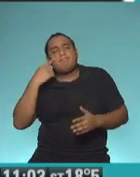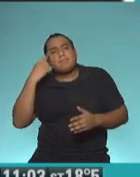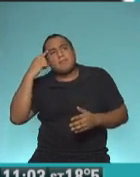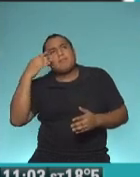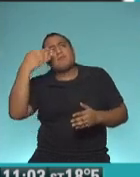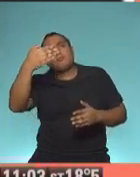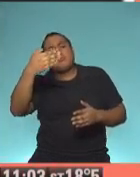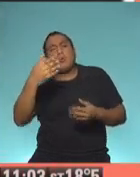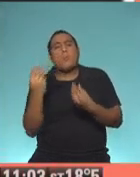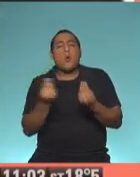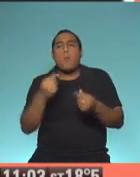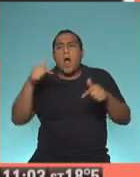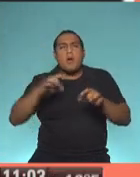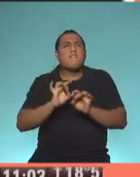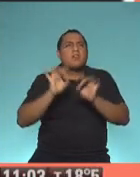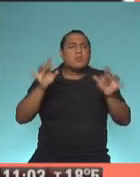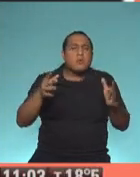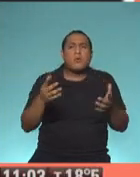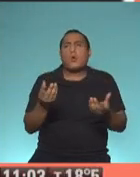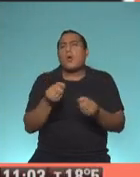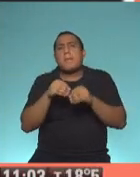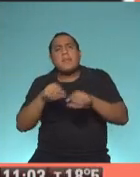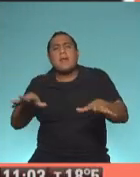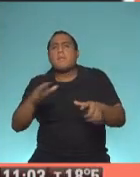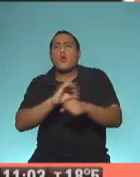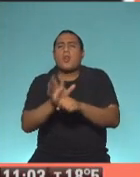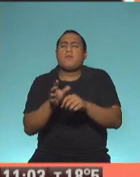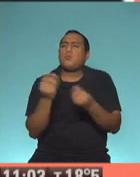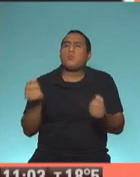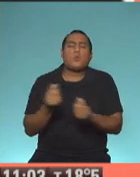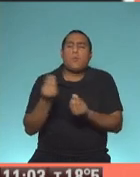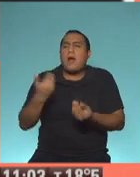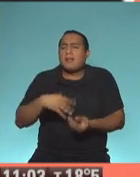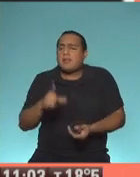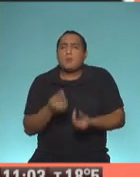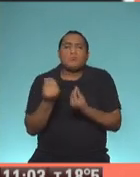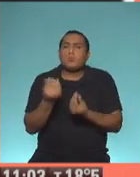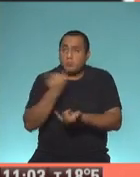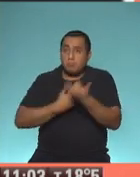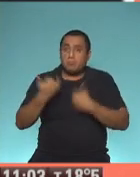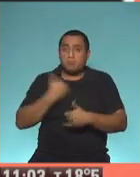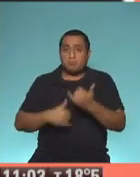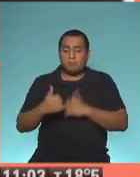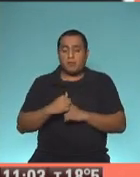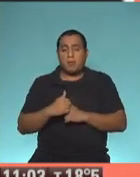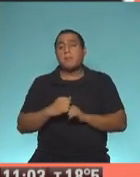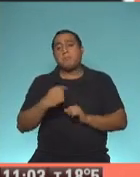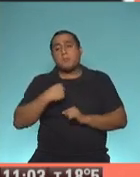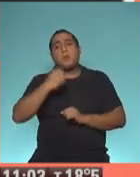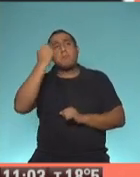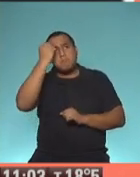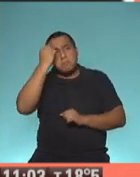que estamos desde lo infectológico, epidemiológico respecto al coronavirus aquí en nuestro país? Bueno, yo creo que